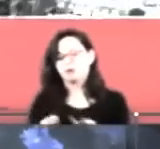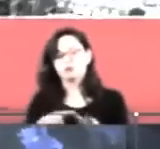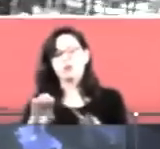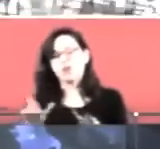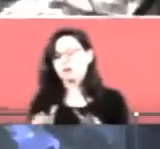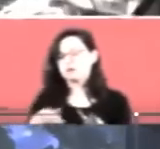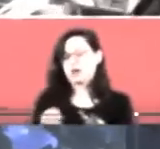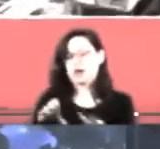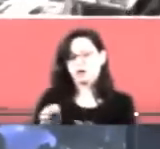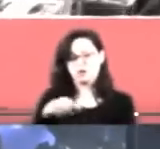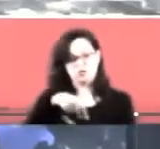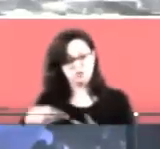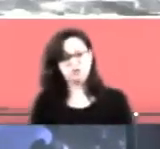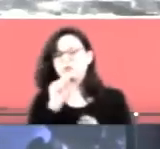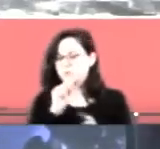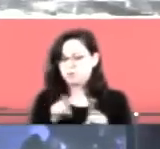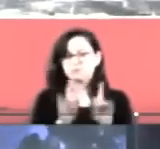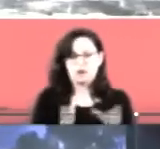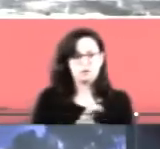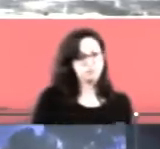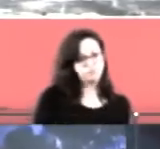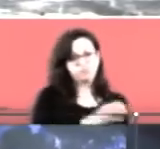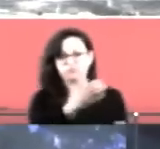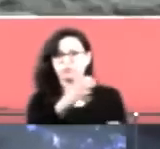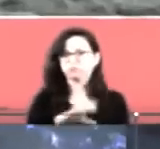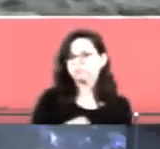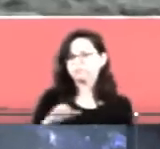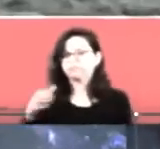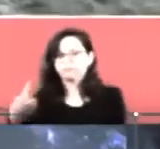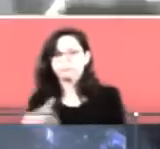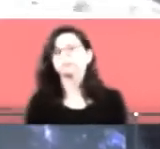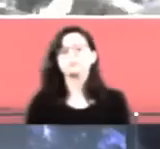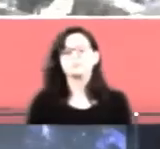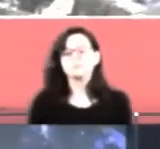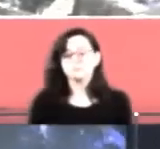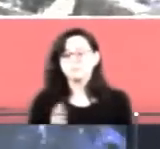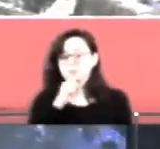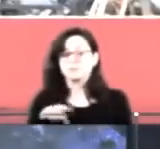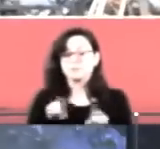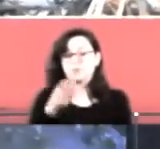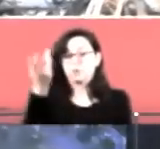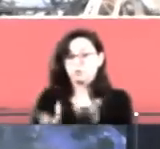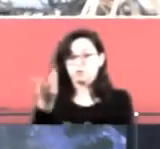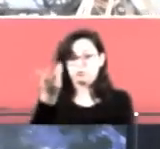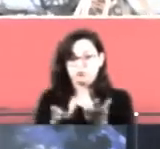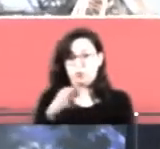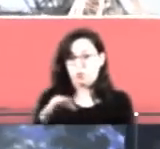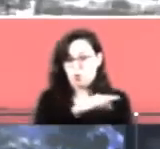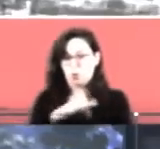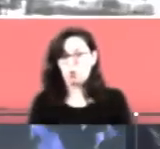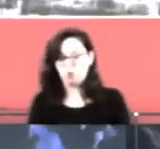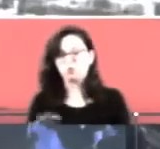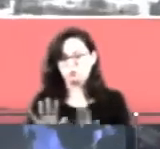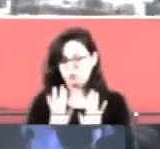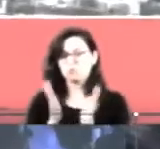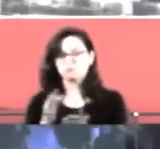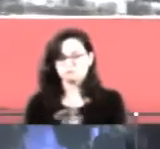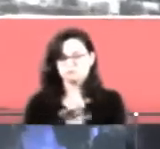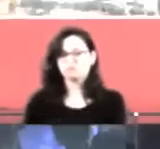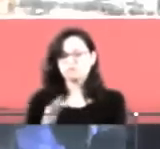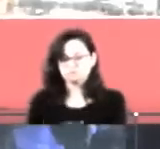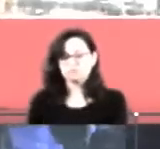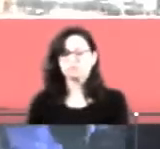tiene muchísima ingeniería, y que en esta primera etapa constructiva, primero pues se preparó todo el sitio, se hicieron todas las